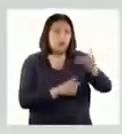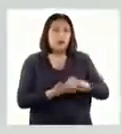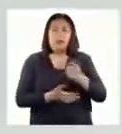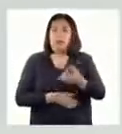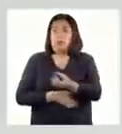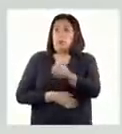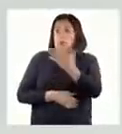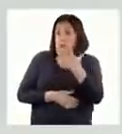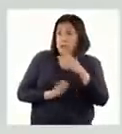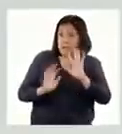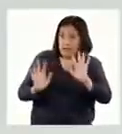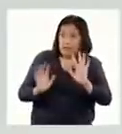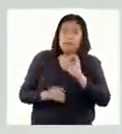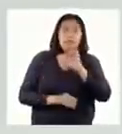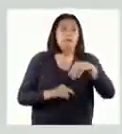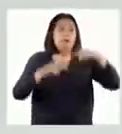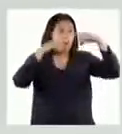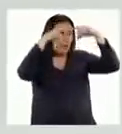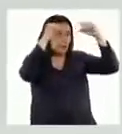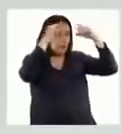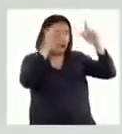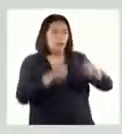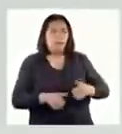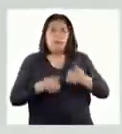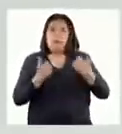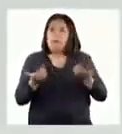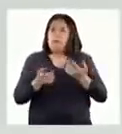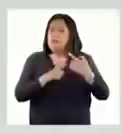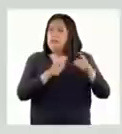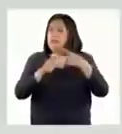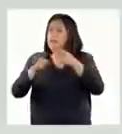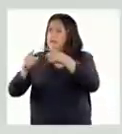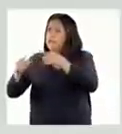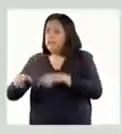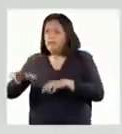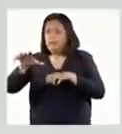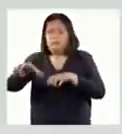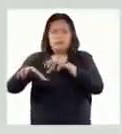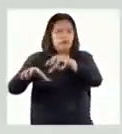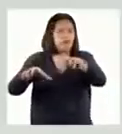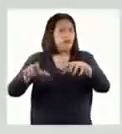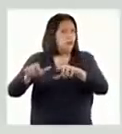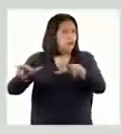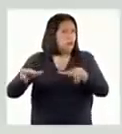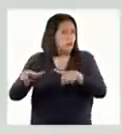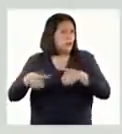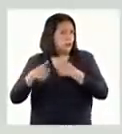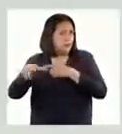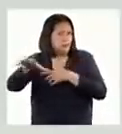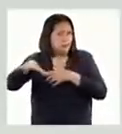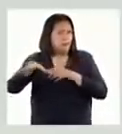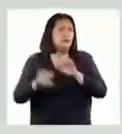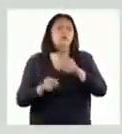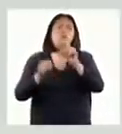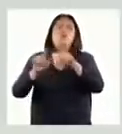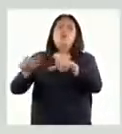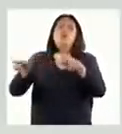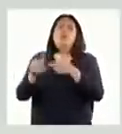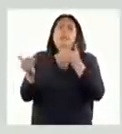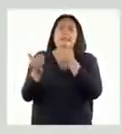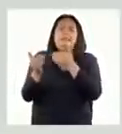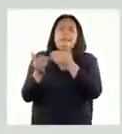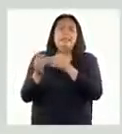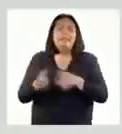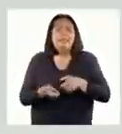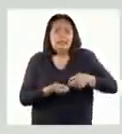Como mencionamos, las lechuzas viven en diferentes ecosistemas. Uno de ellos son los espacios cerca